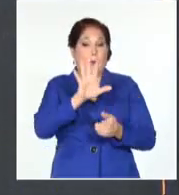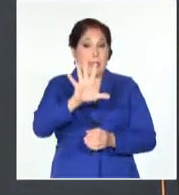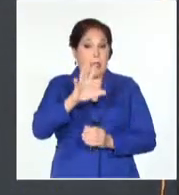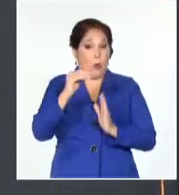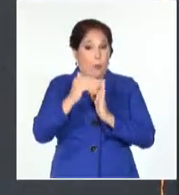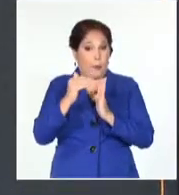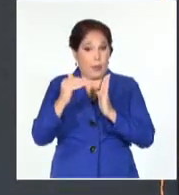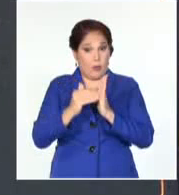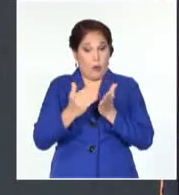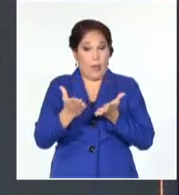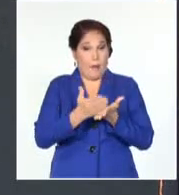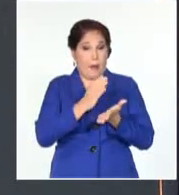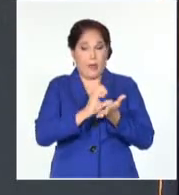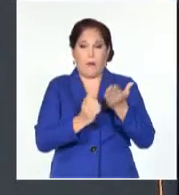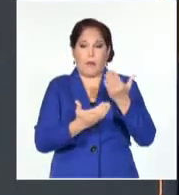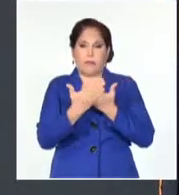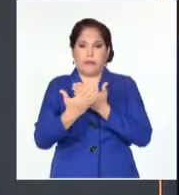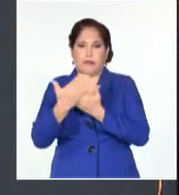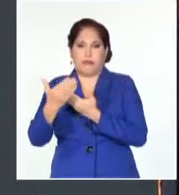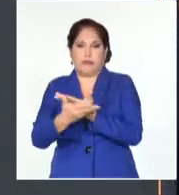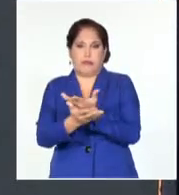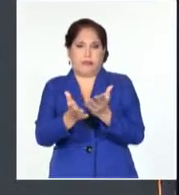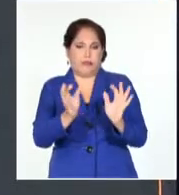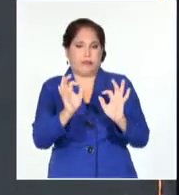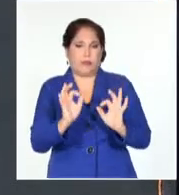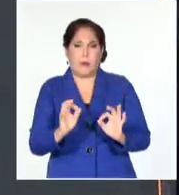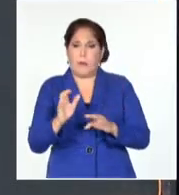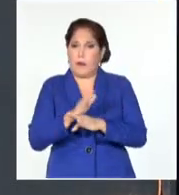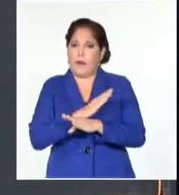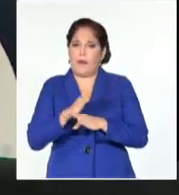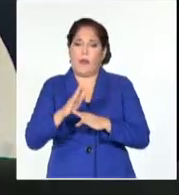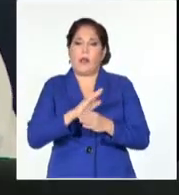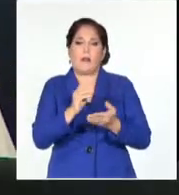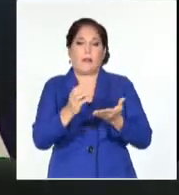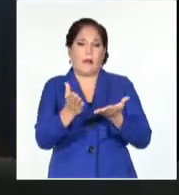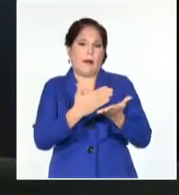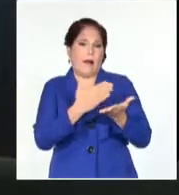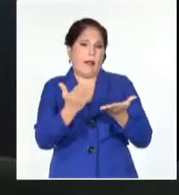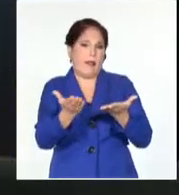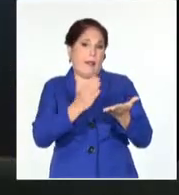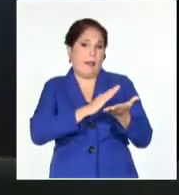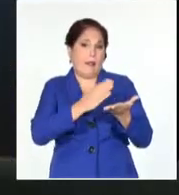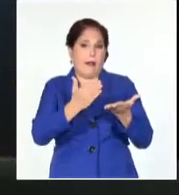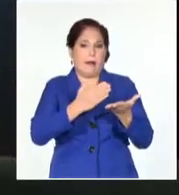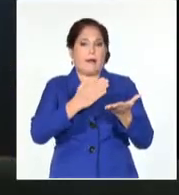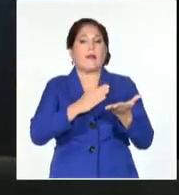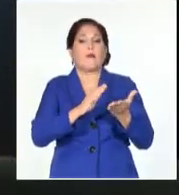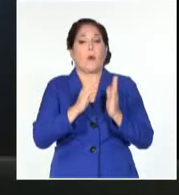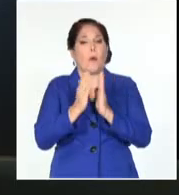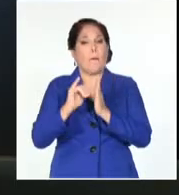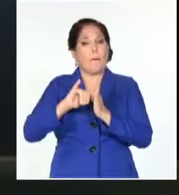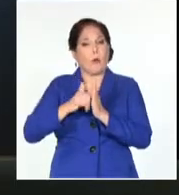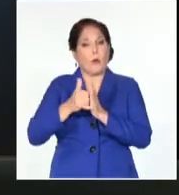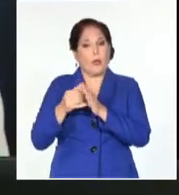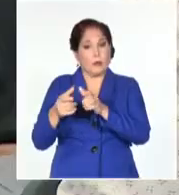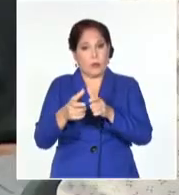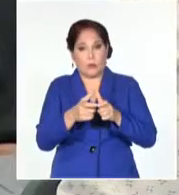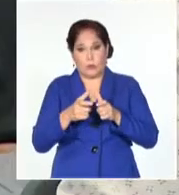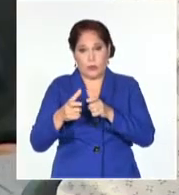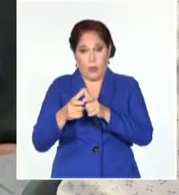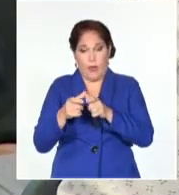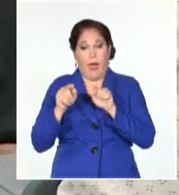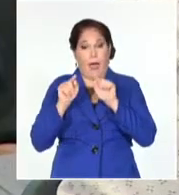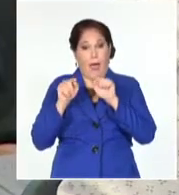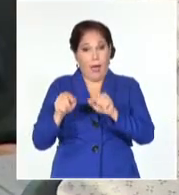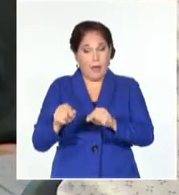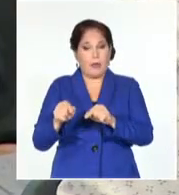de Biblias han entrado al país y diversos títulos de literatura religiosa. Y a través de un proyecto de Sociedades Bíblicas Unidas,